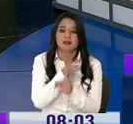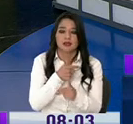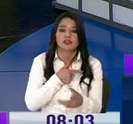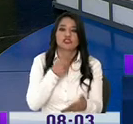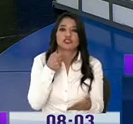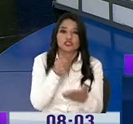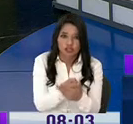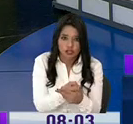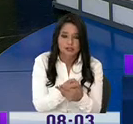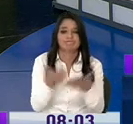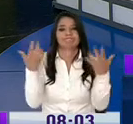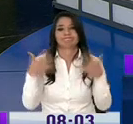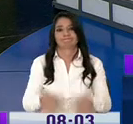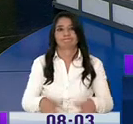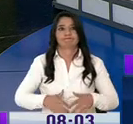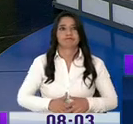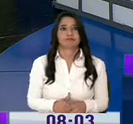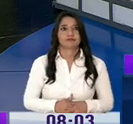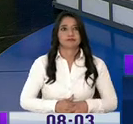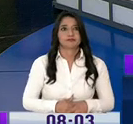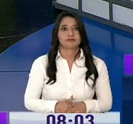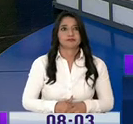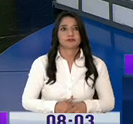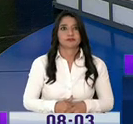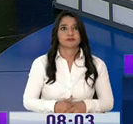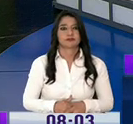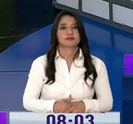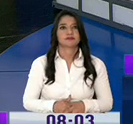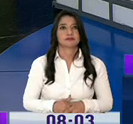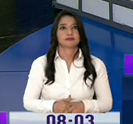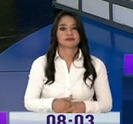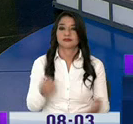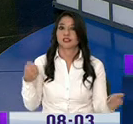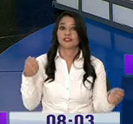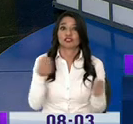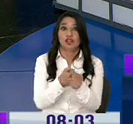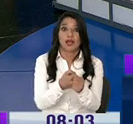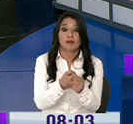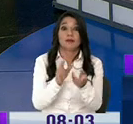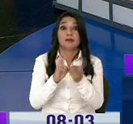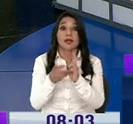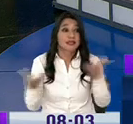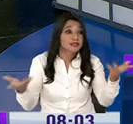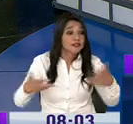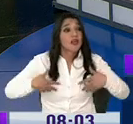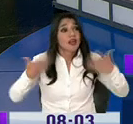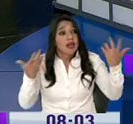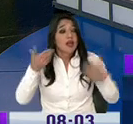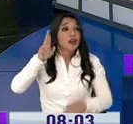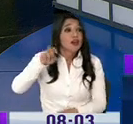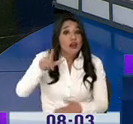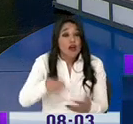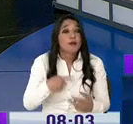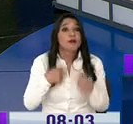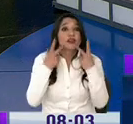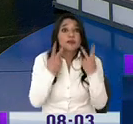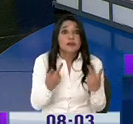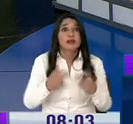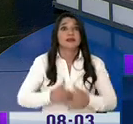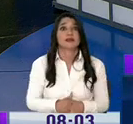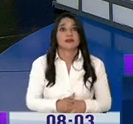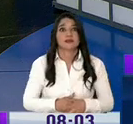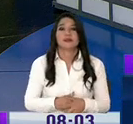¡pum! Terrible. Nos chocamos. ¿Sí? ¿Y qué pasó? Nos chocamos. Entonces los vecinos, ¡me los robes! ¡Recién le vi!